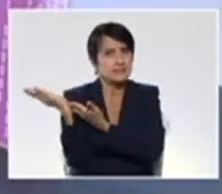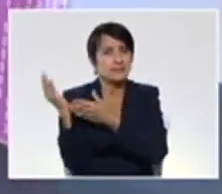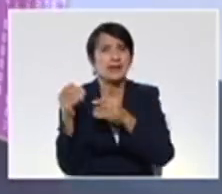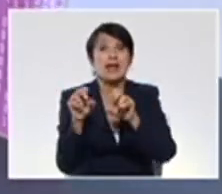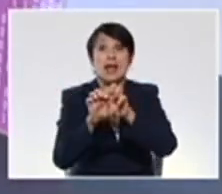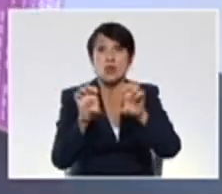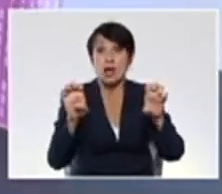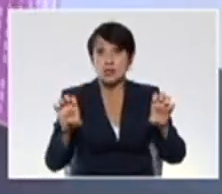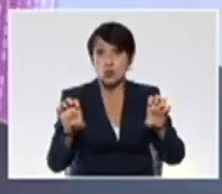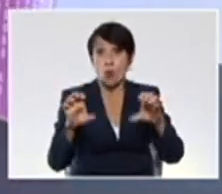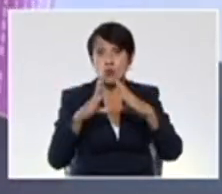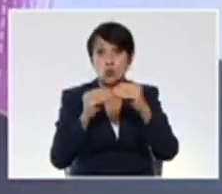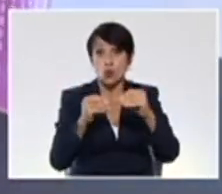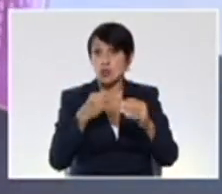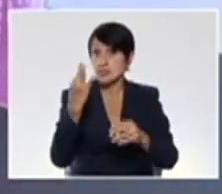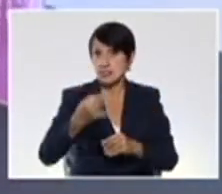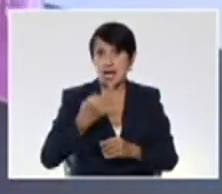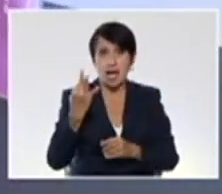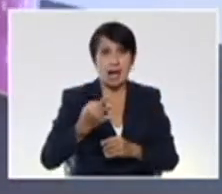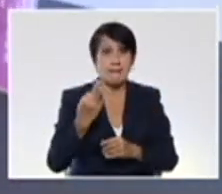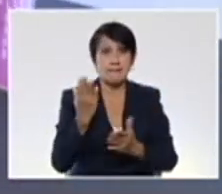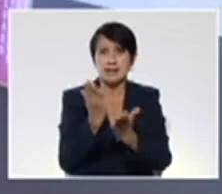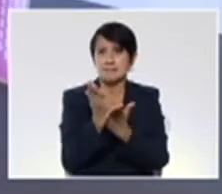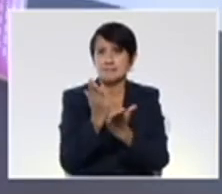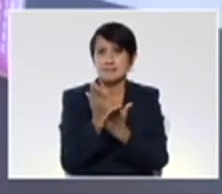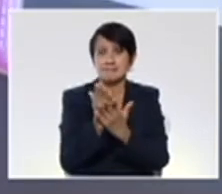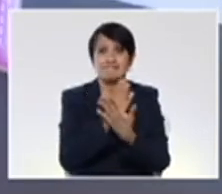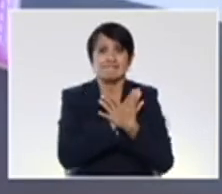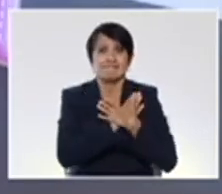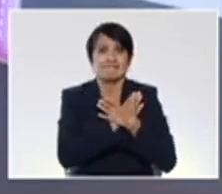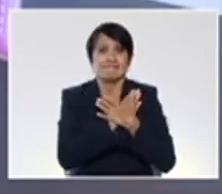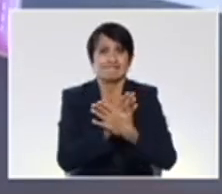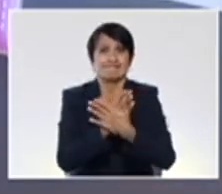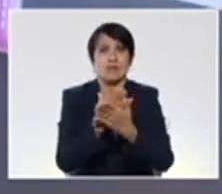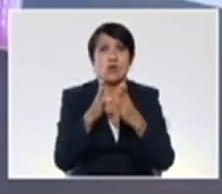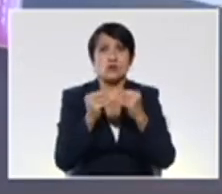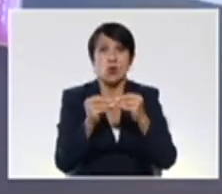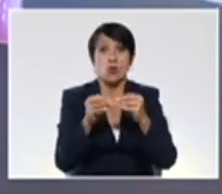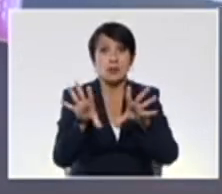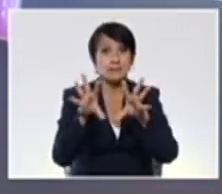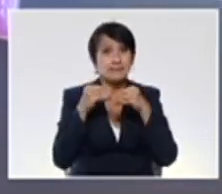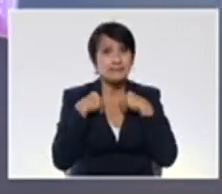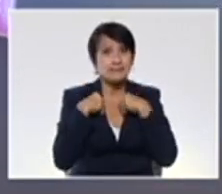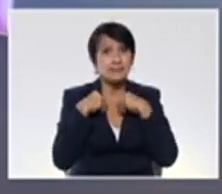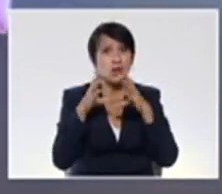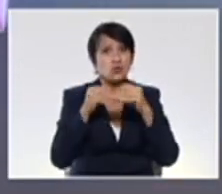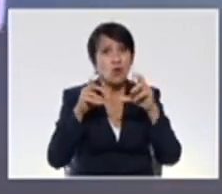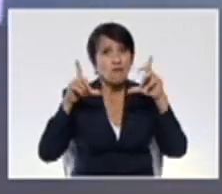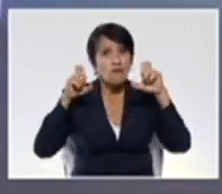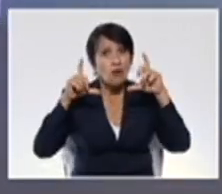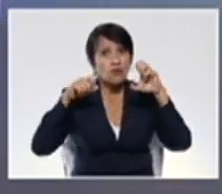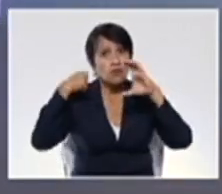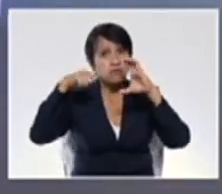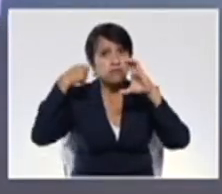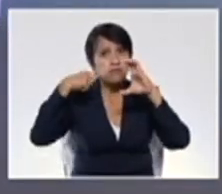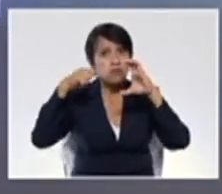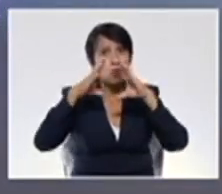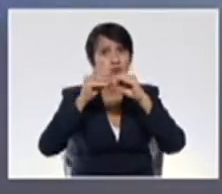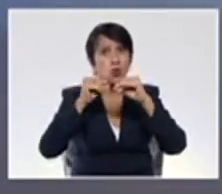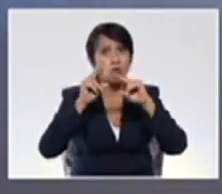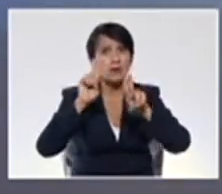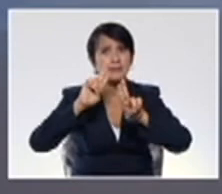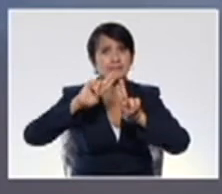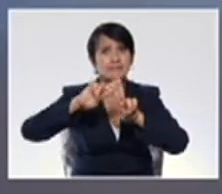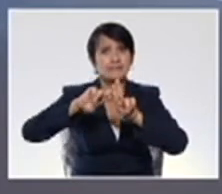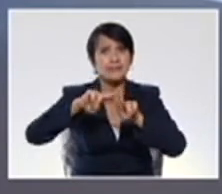@MPPeducación. Y recuerden que siempre con muchísimo gusto recibiremos sus comentarios, sus fotografías y sus videos con la